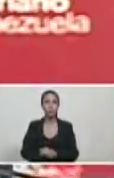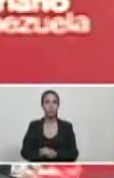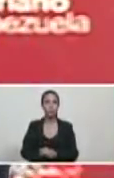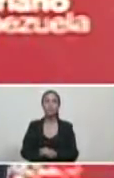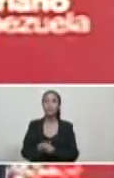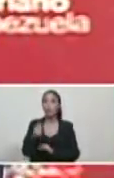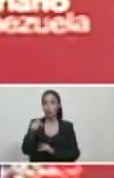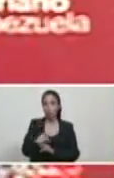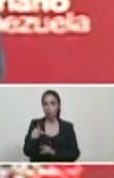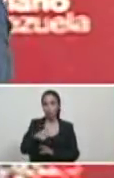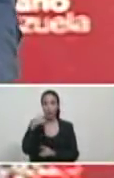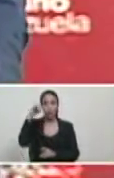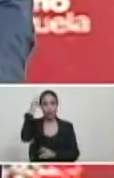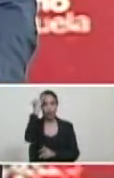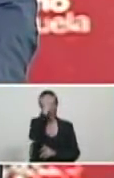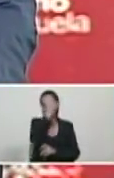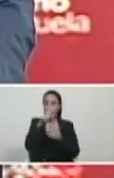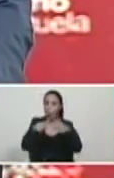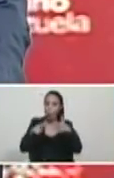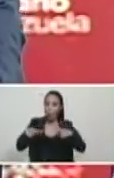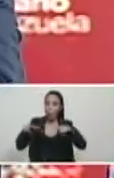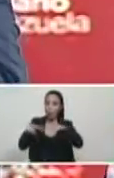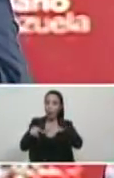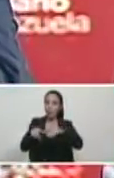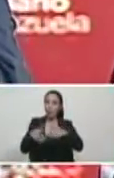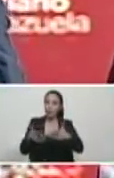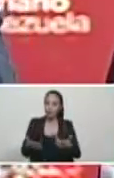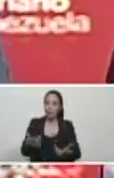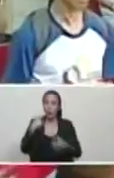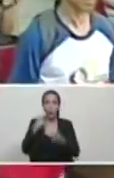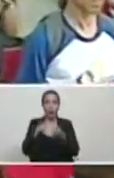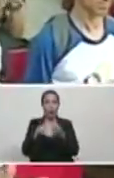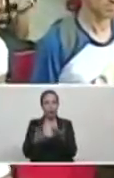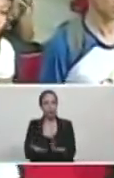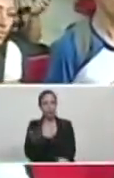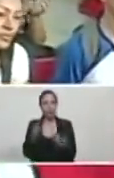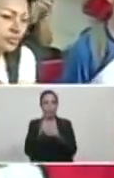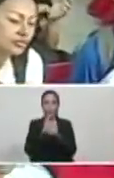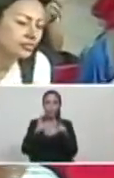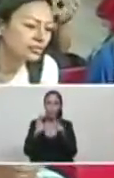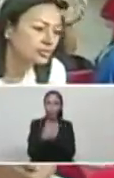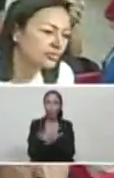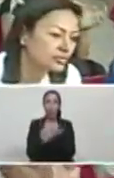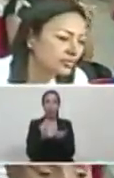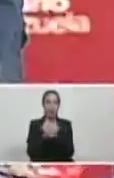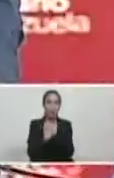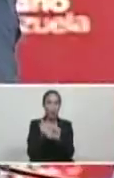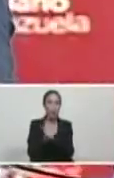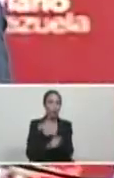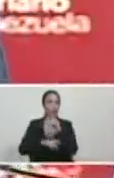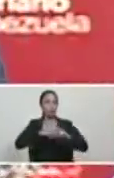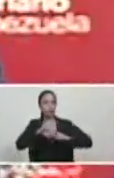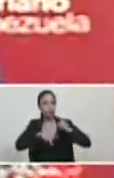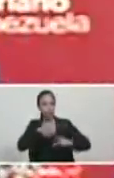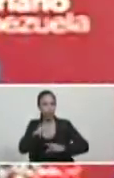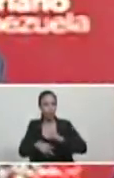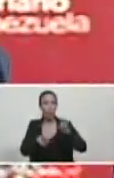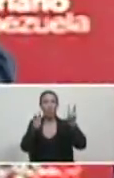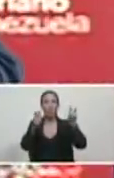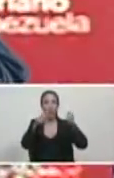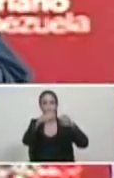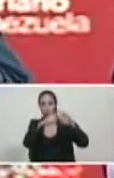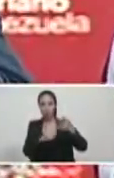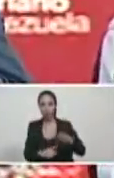es un espacio para la cultura, un espacio para la producción, un espacio donde se